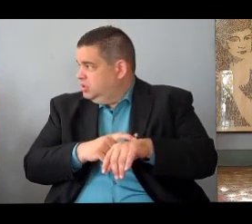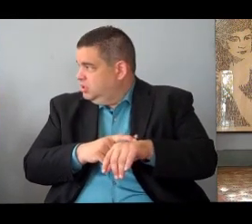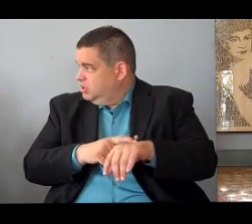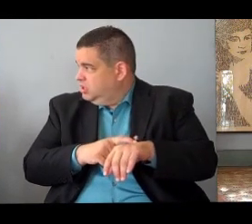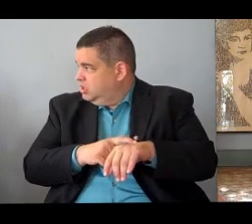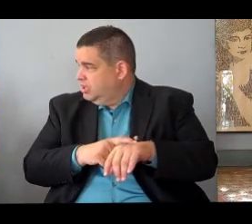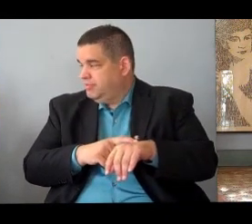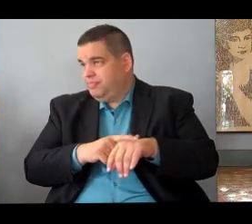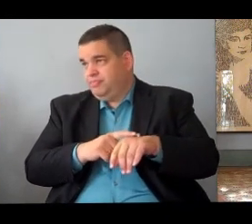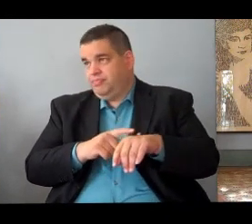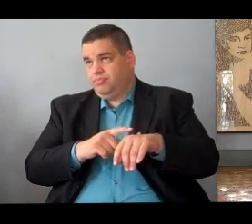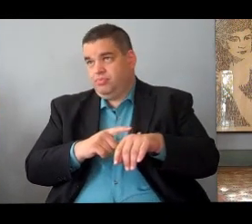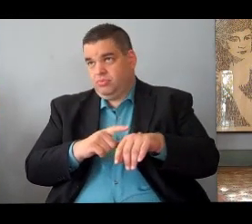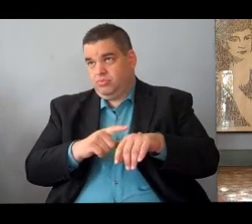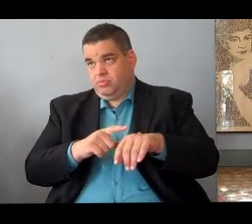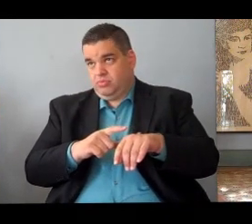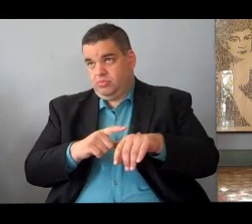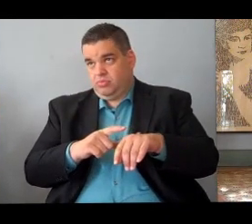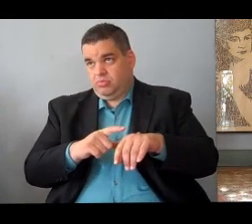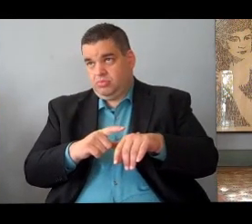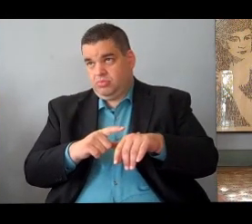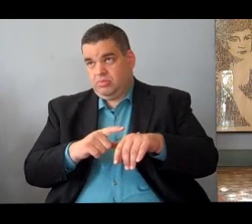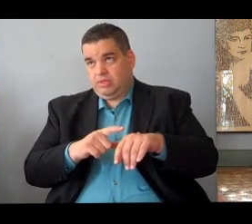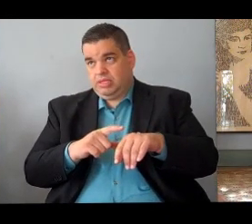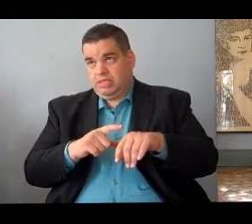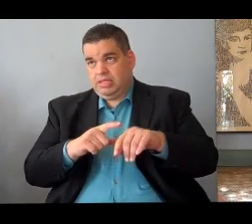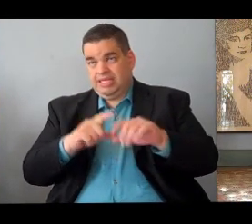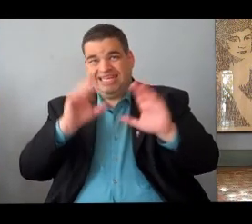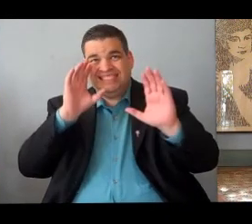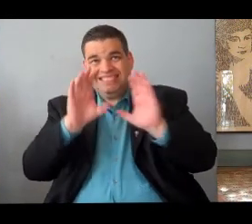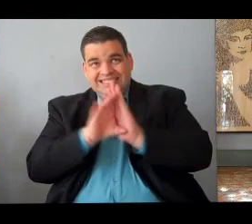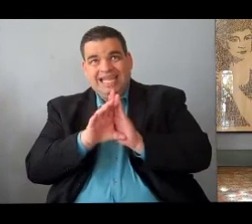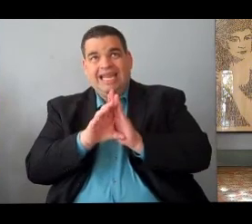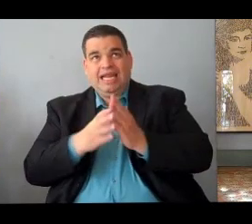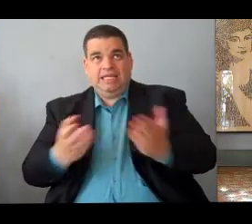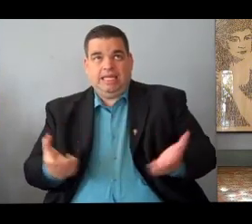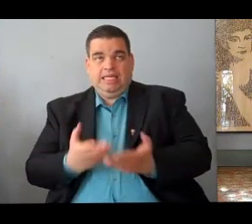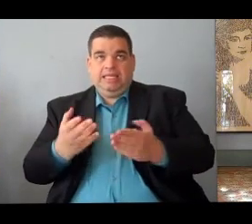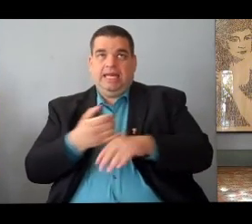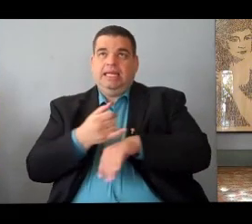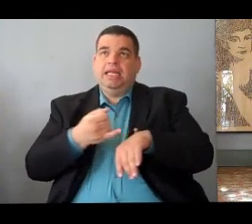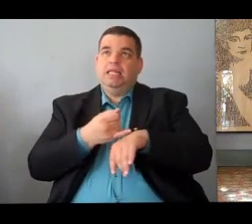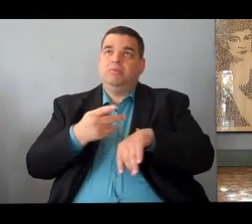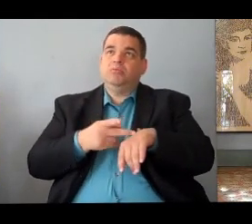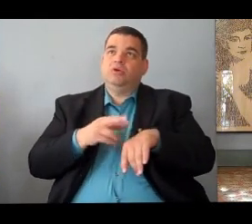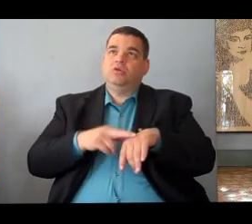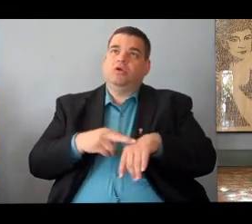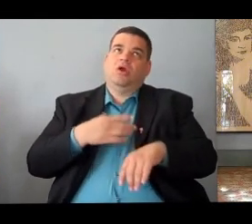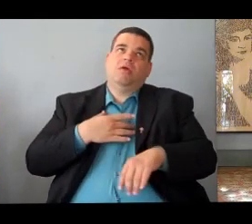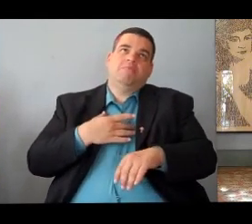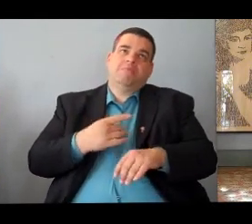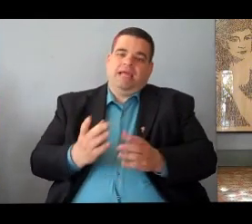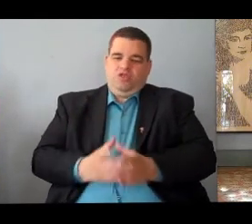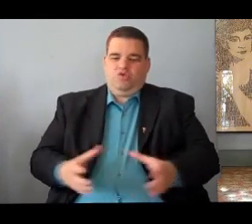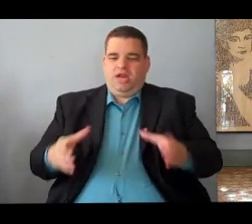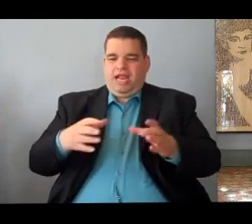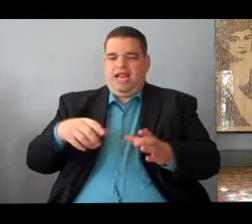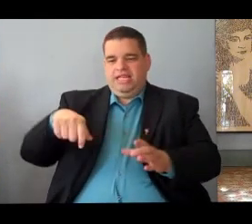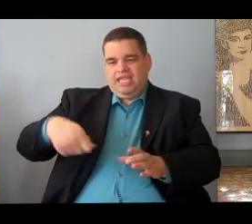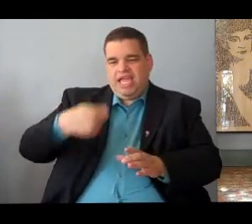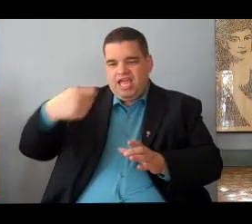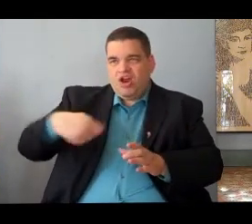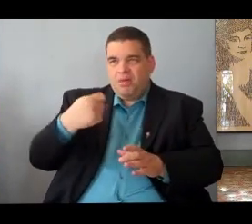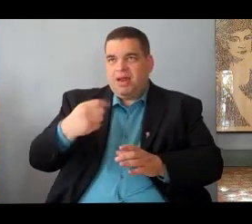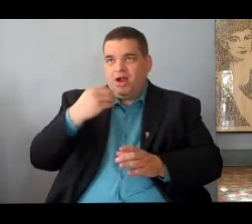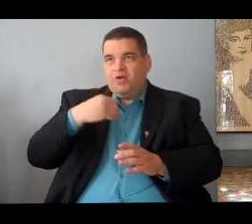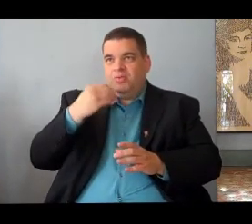diferentes motivos. Y emisoras de acá de la isla, y me mató el cangrejo. ¿Por